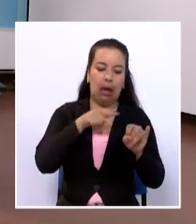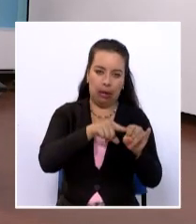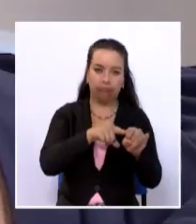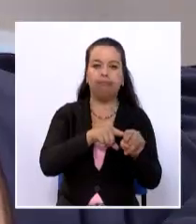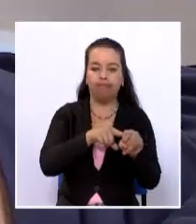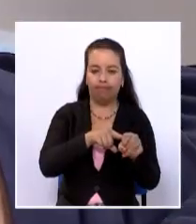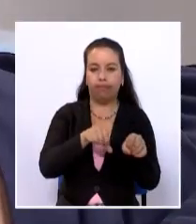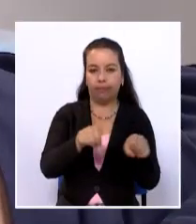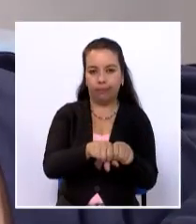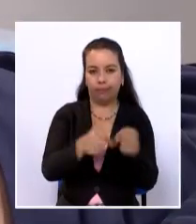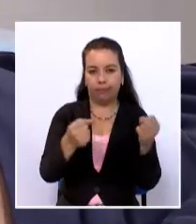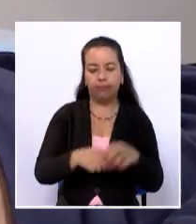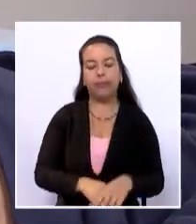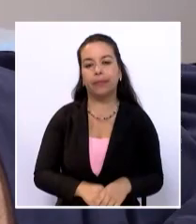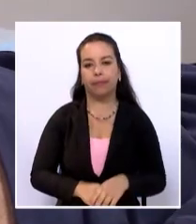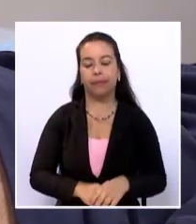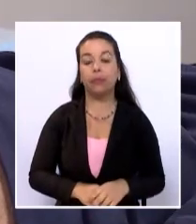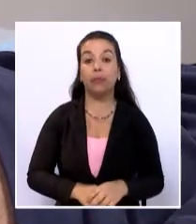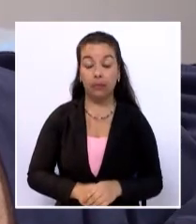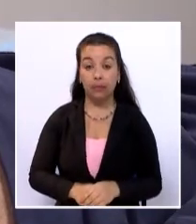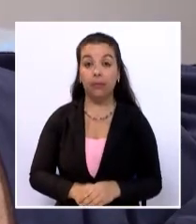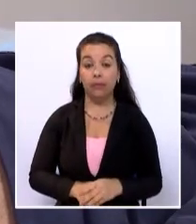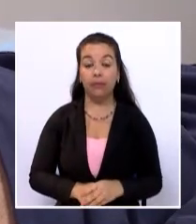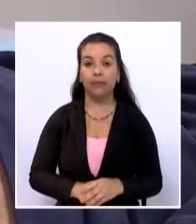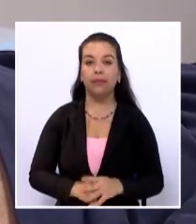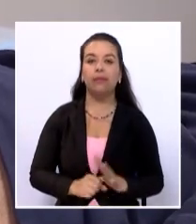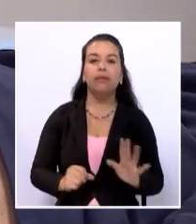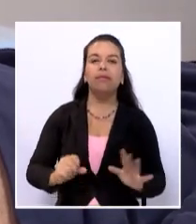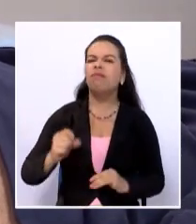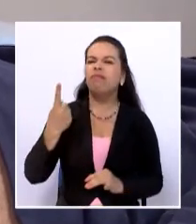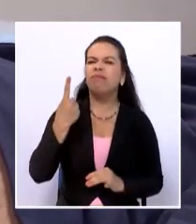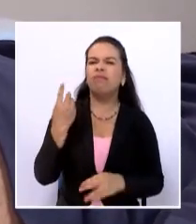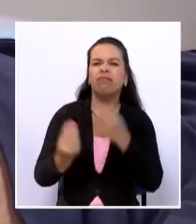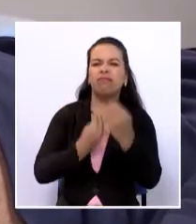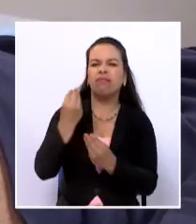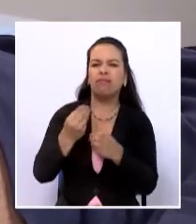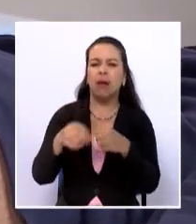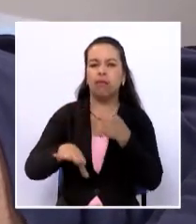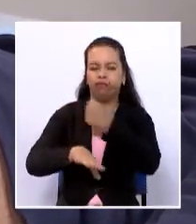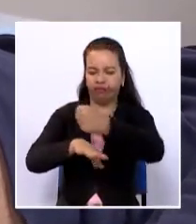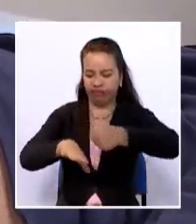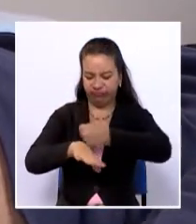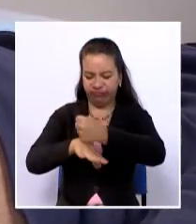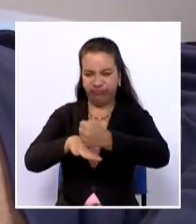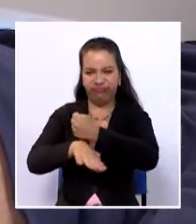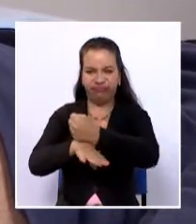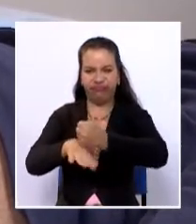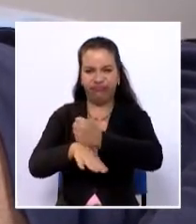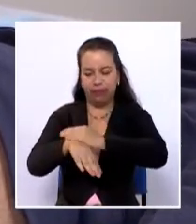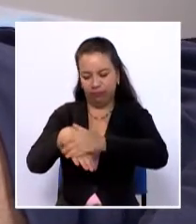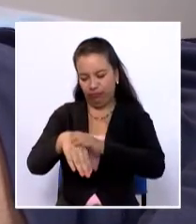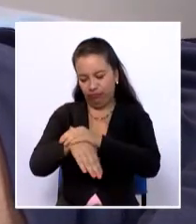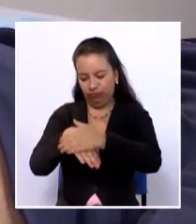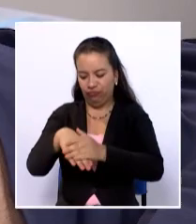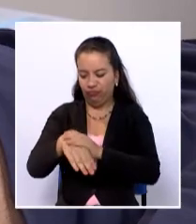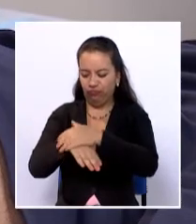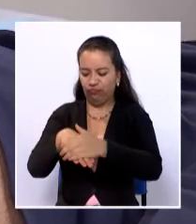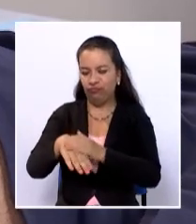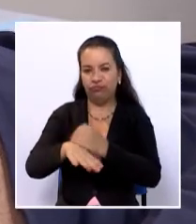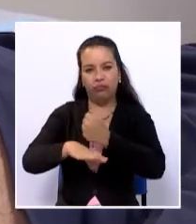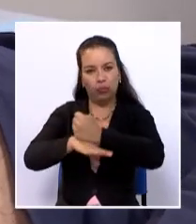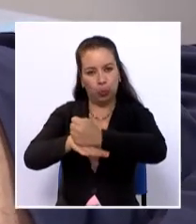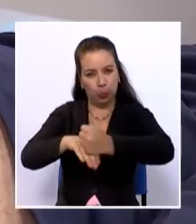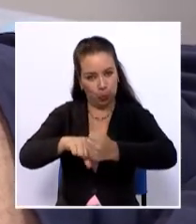alteración doctor bueno perfecto entonces básicamente lo que vamos a colocar es el gel si este gel es el es el es el medio la